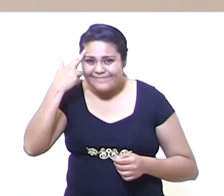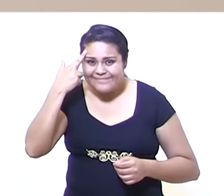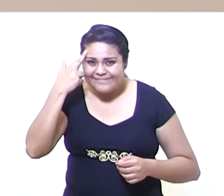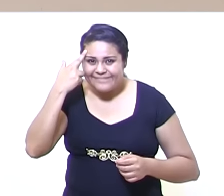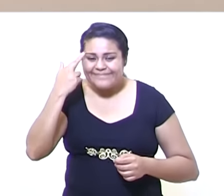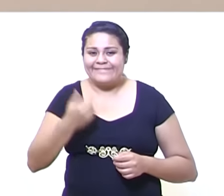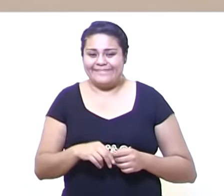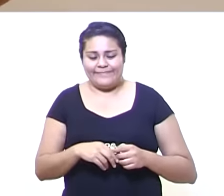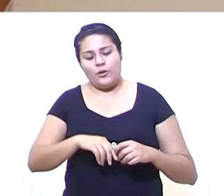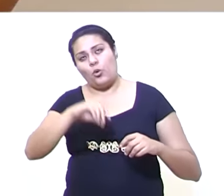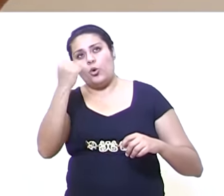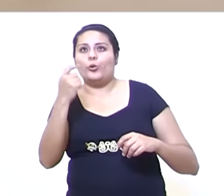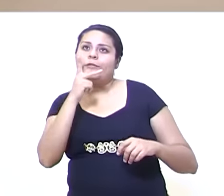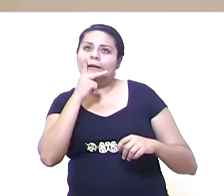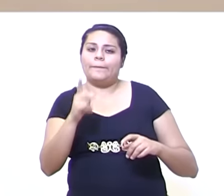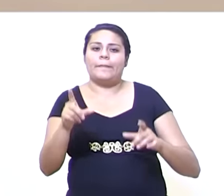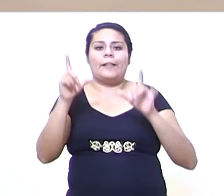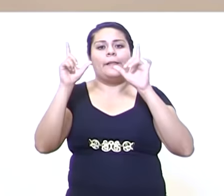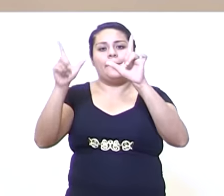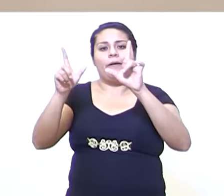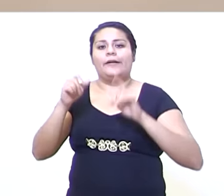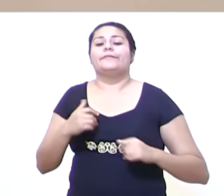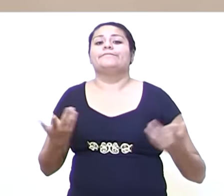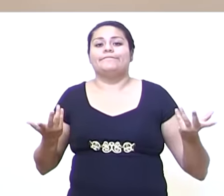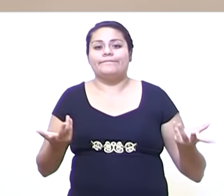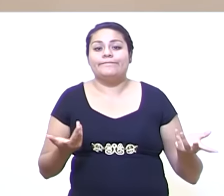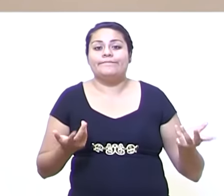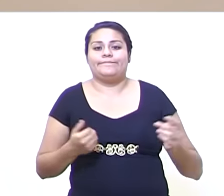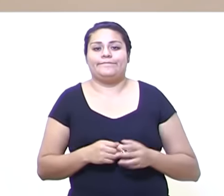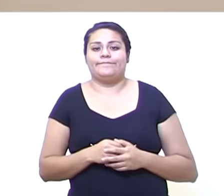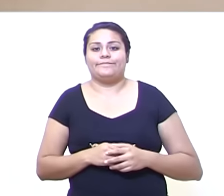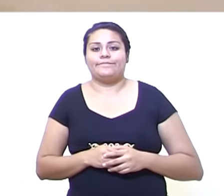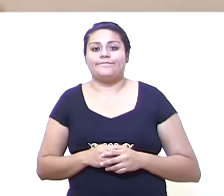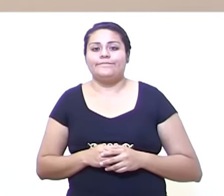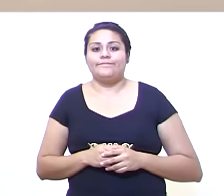Otra palabra que vimos la sesión anterior fue la palabra